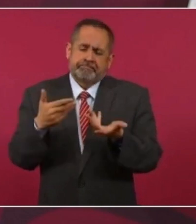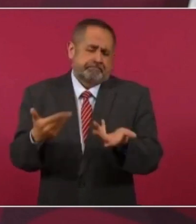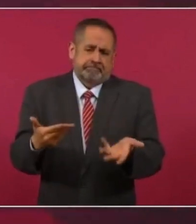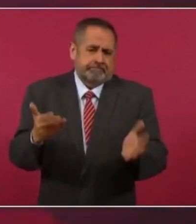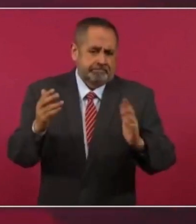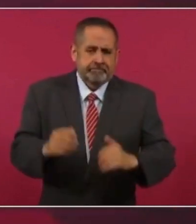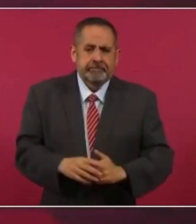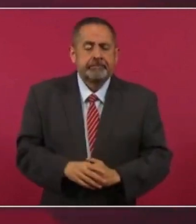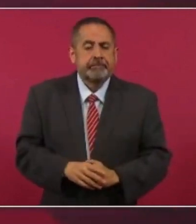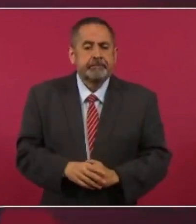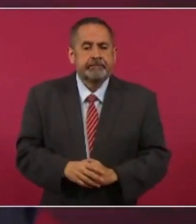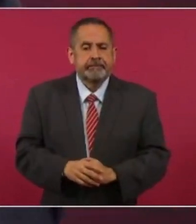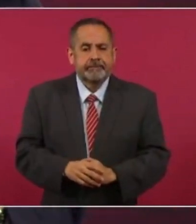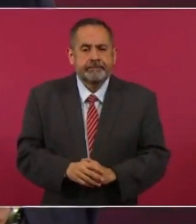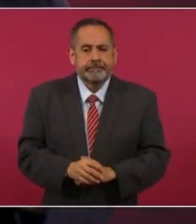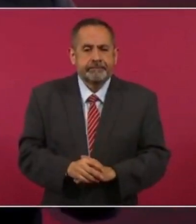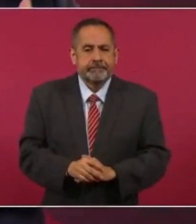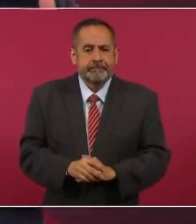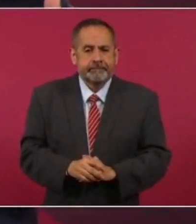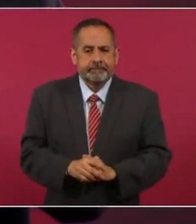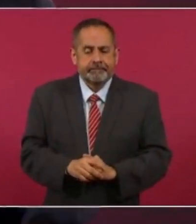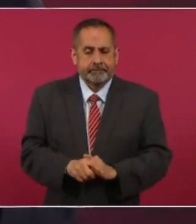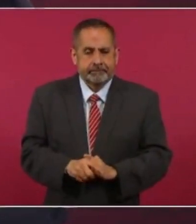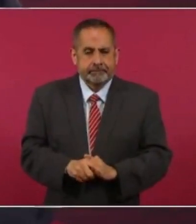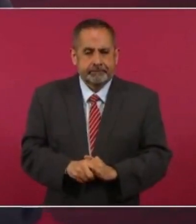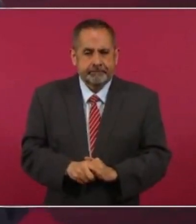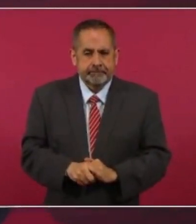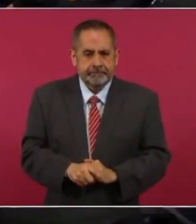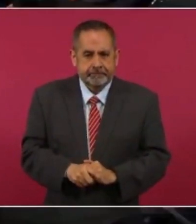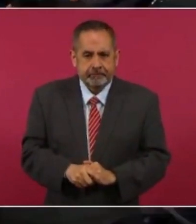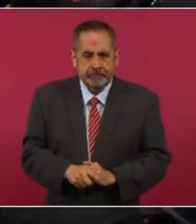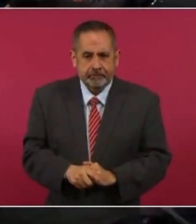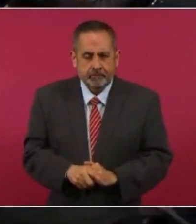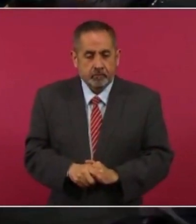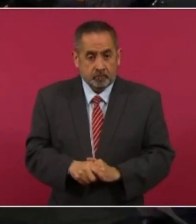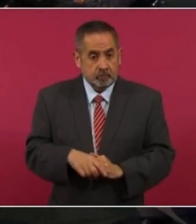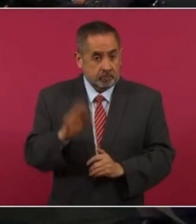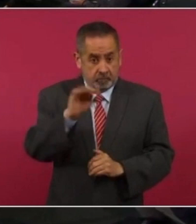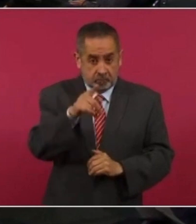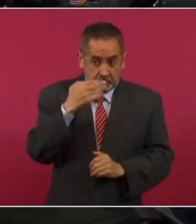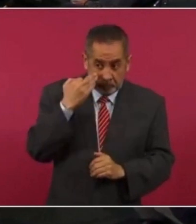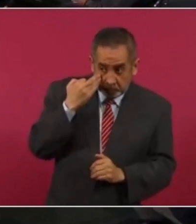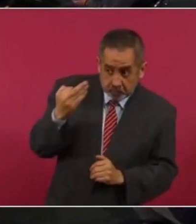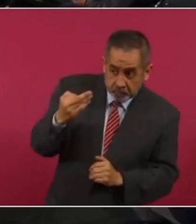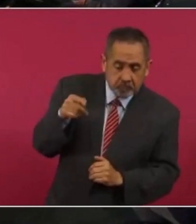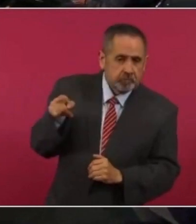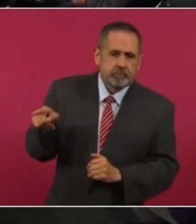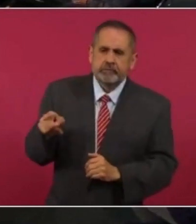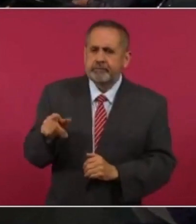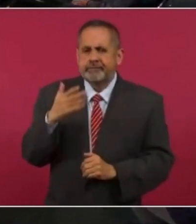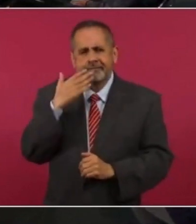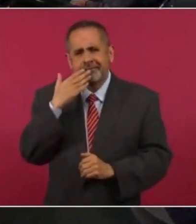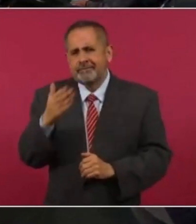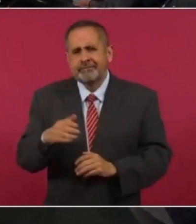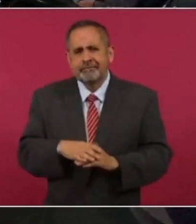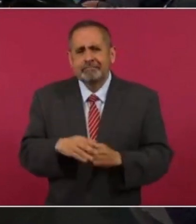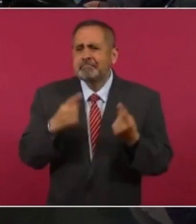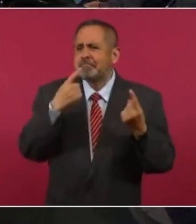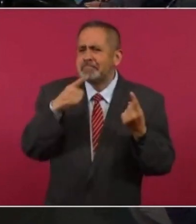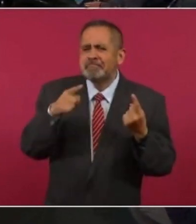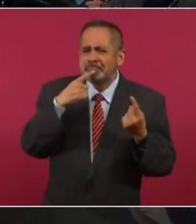Si ustedes lo han notado, son pocas las